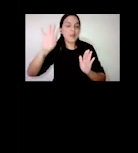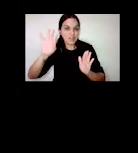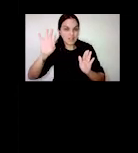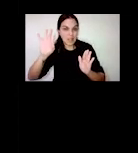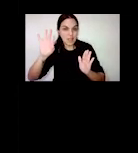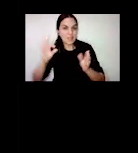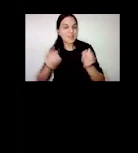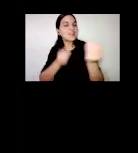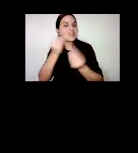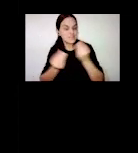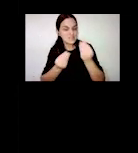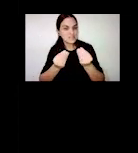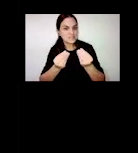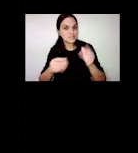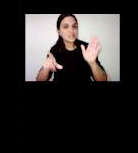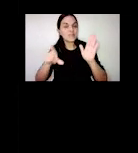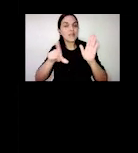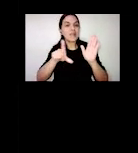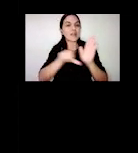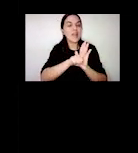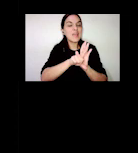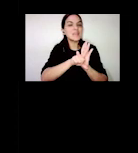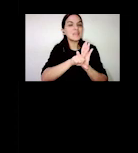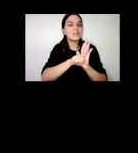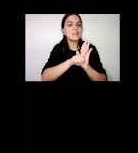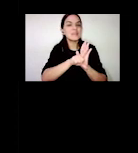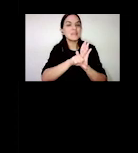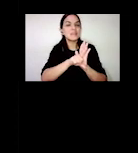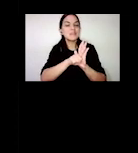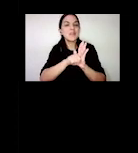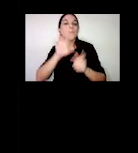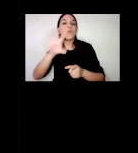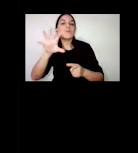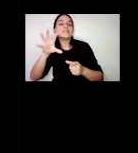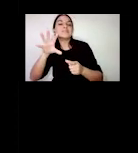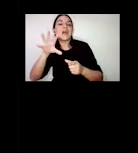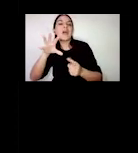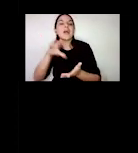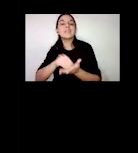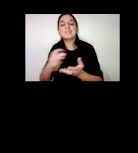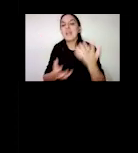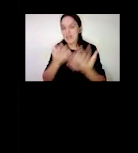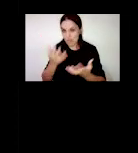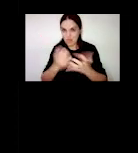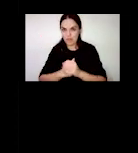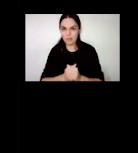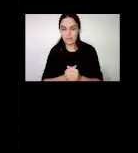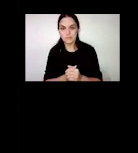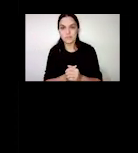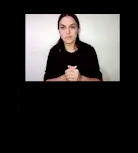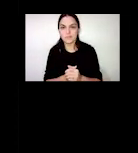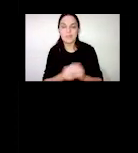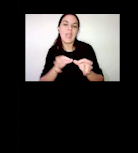19.640? Es la ley de conformación de la provincia de Tierra del Fuego, Antártida e Isla del Atlántico Sur como un área aduanera